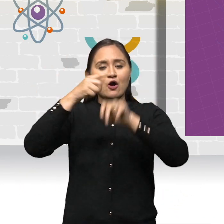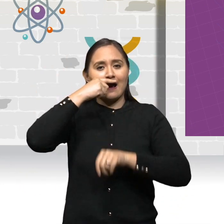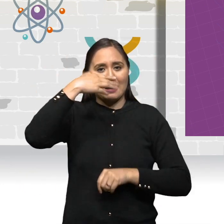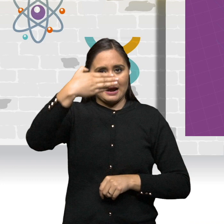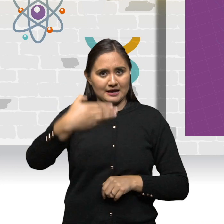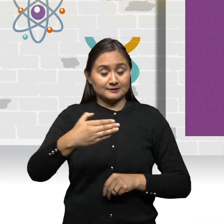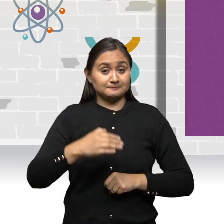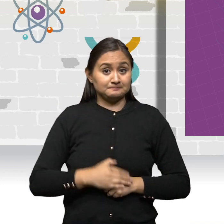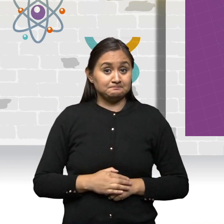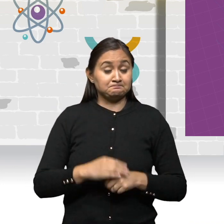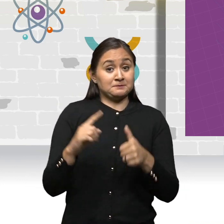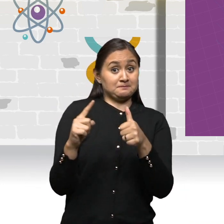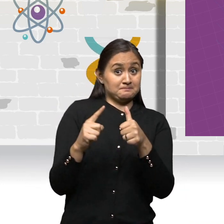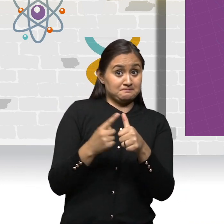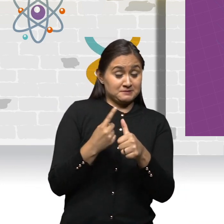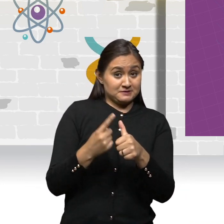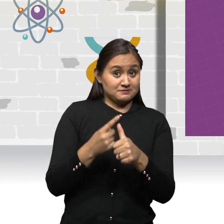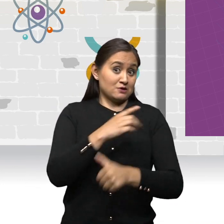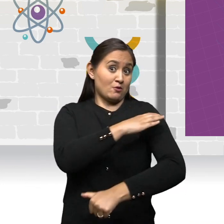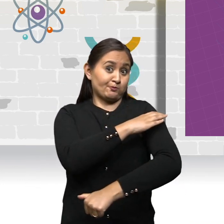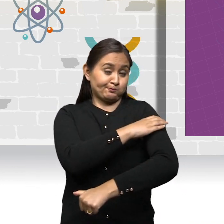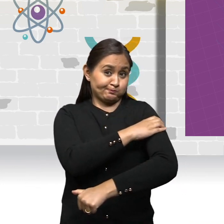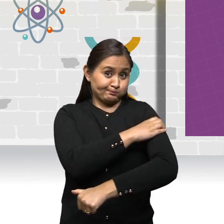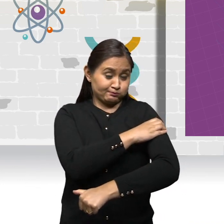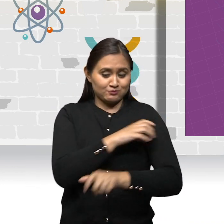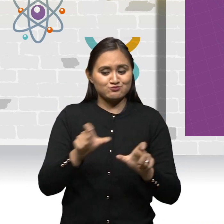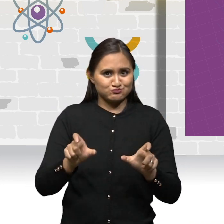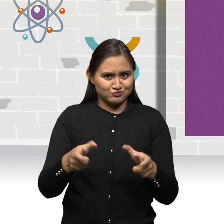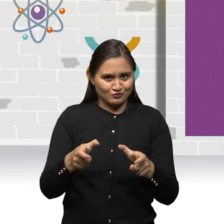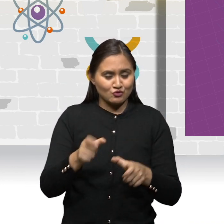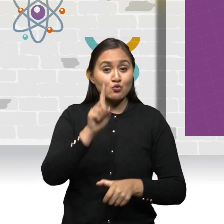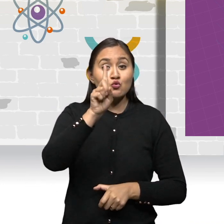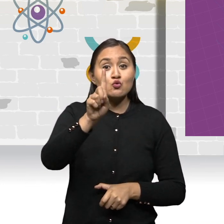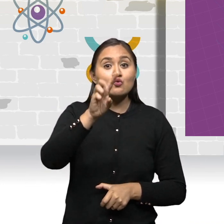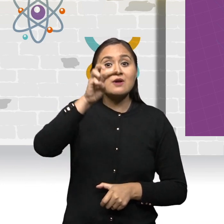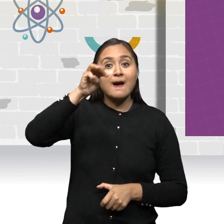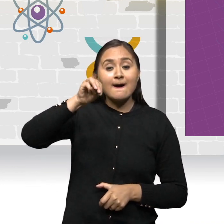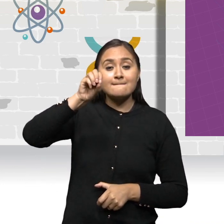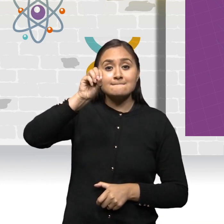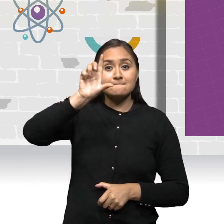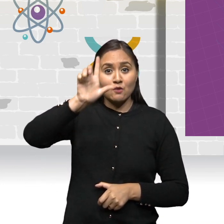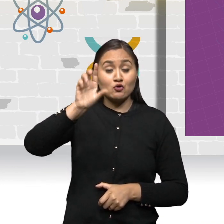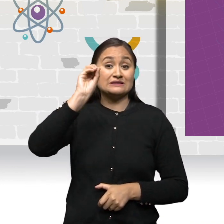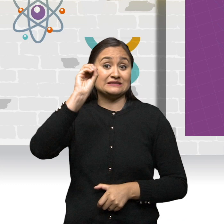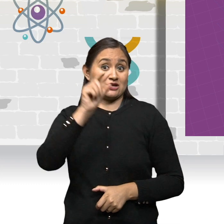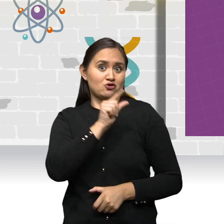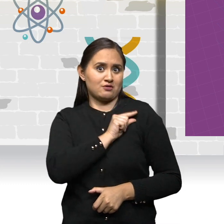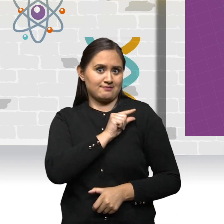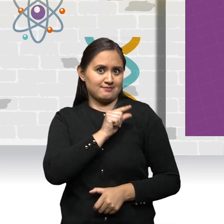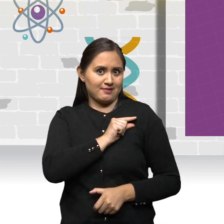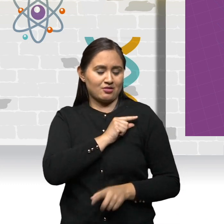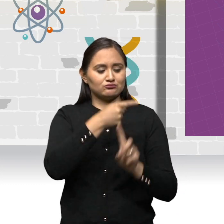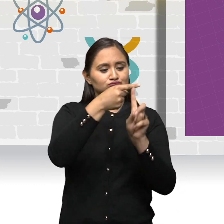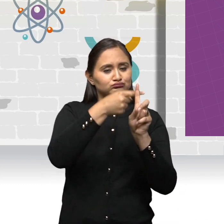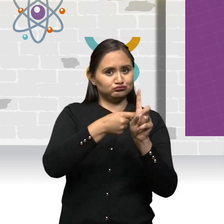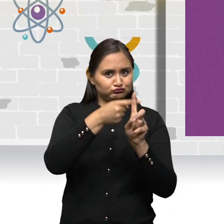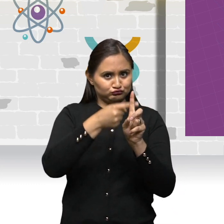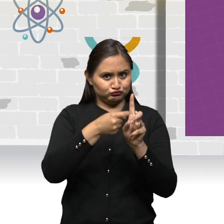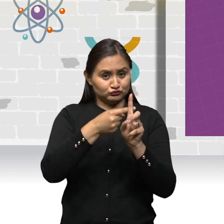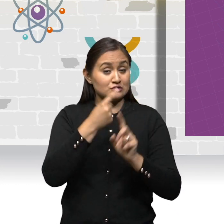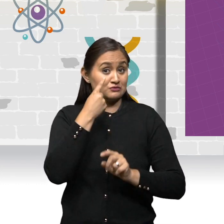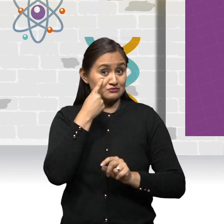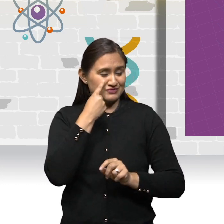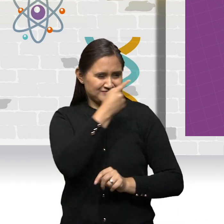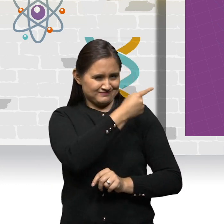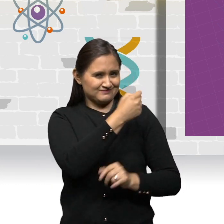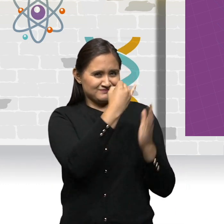gases. Se midió el volumen de una mol de distintos gases a una atmósfera de presión y 0 grados centígrados de temperatura.